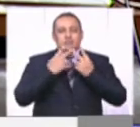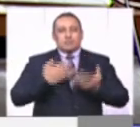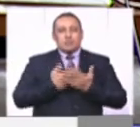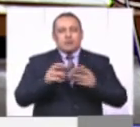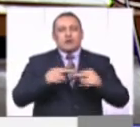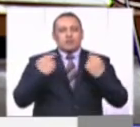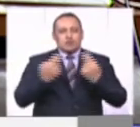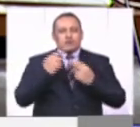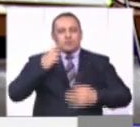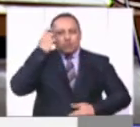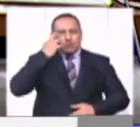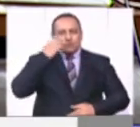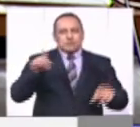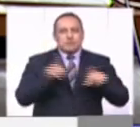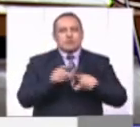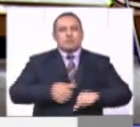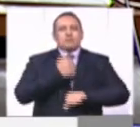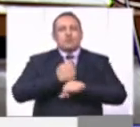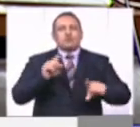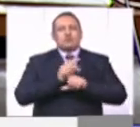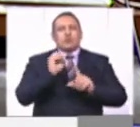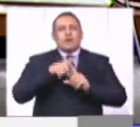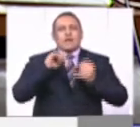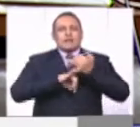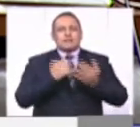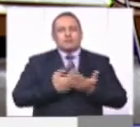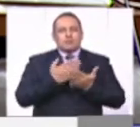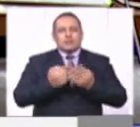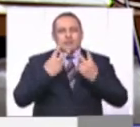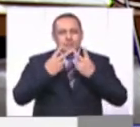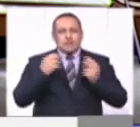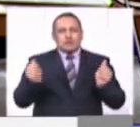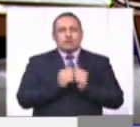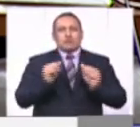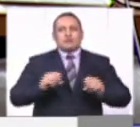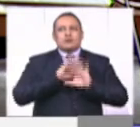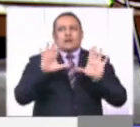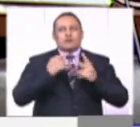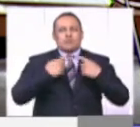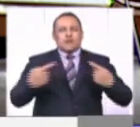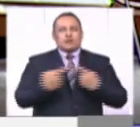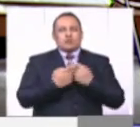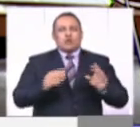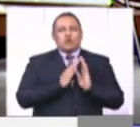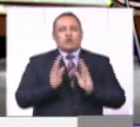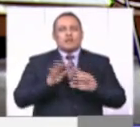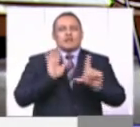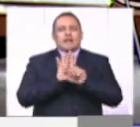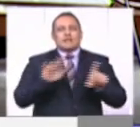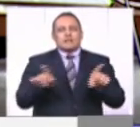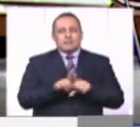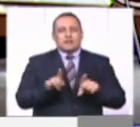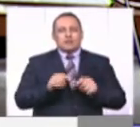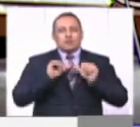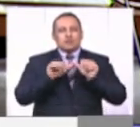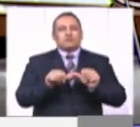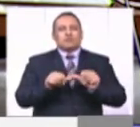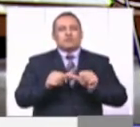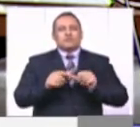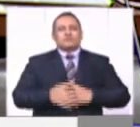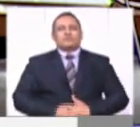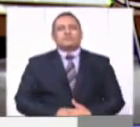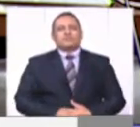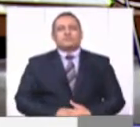reuniones de carácter político partidario sin actas que sustente su realización y totalmente contrarias al orden constitucional legal y